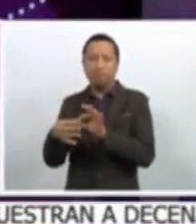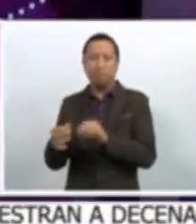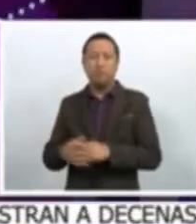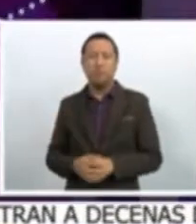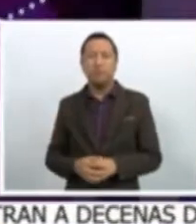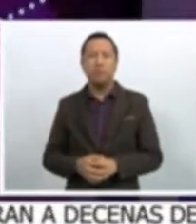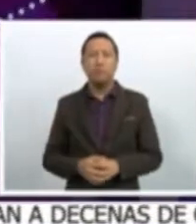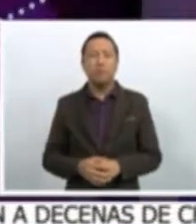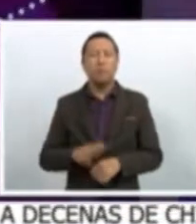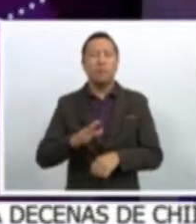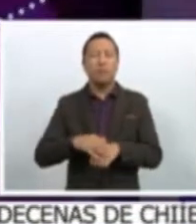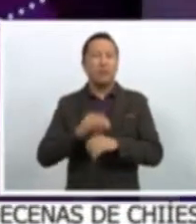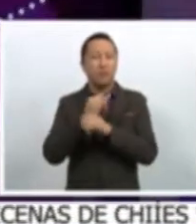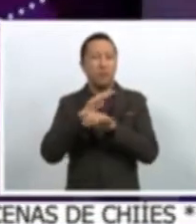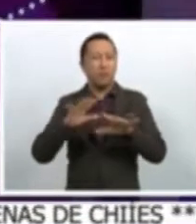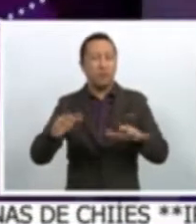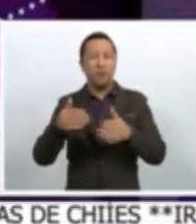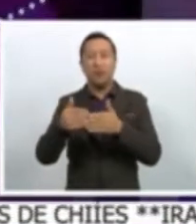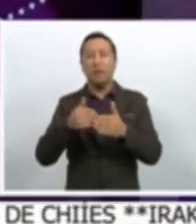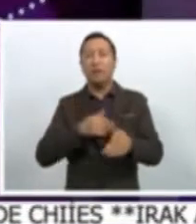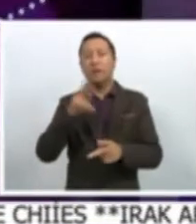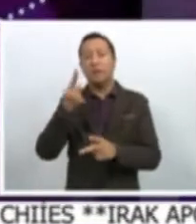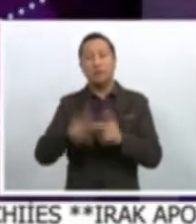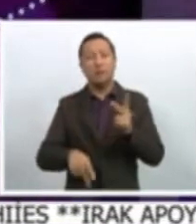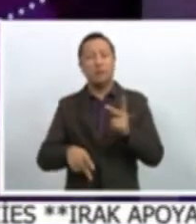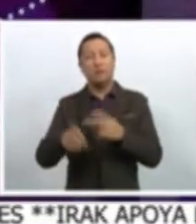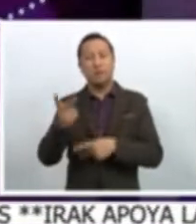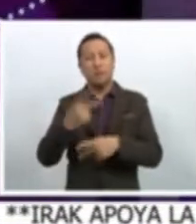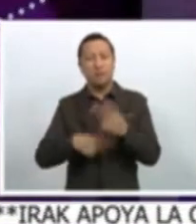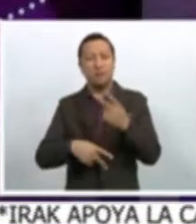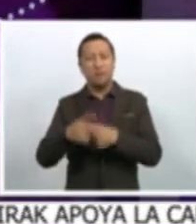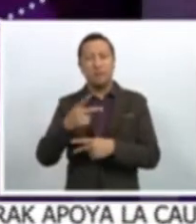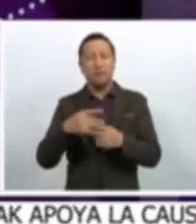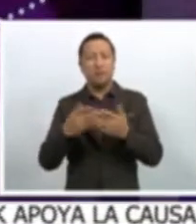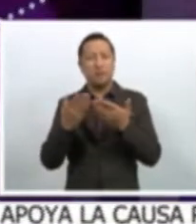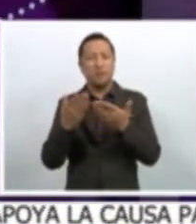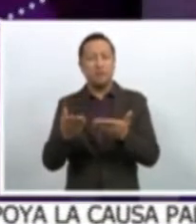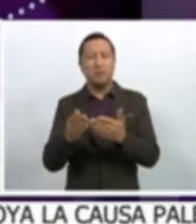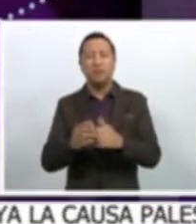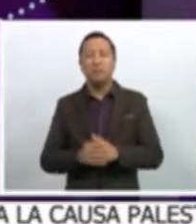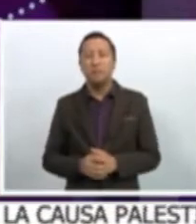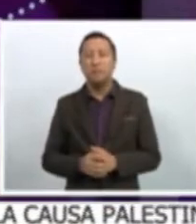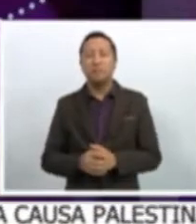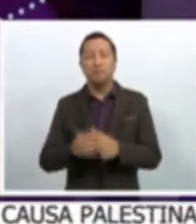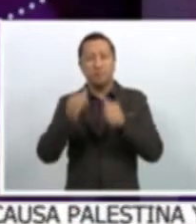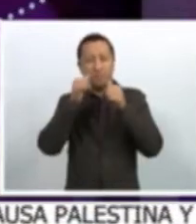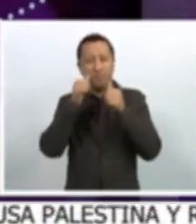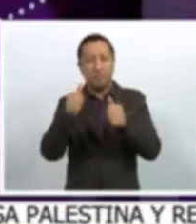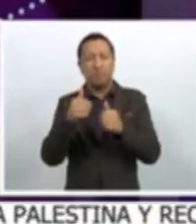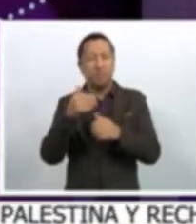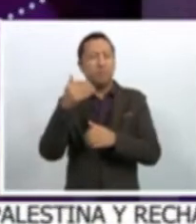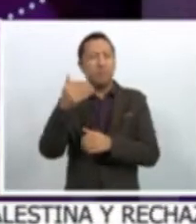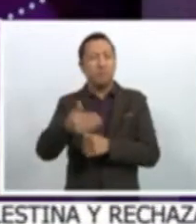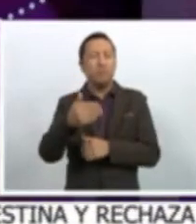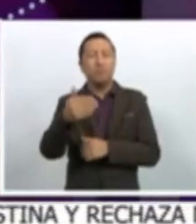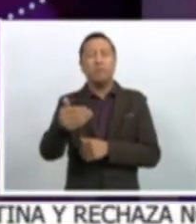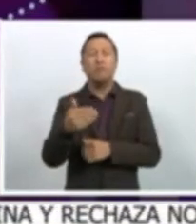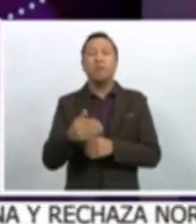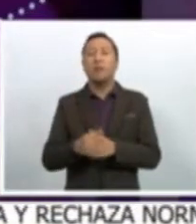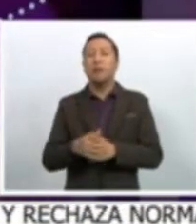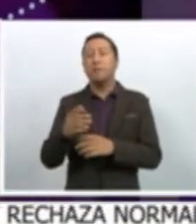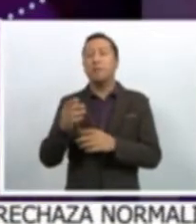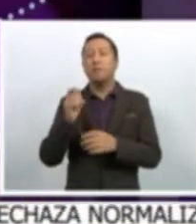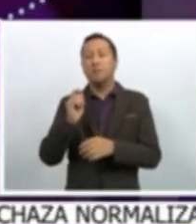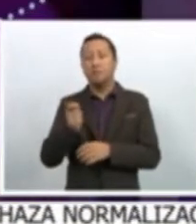Tenemos más información para usted, pero antes le invitamos para que nos acompañe a la siguiente pausa. Sin embargo, quédese con nosotros porque al regresar de la misma